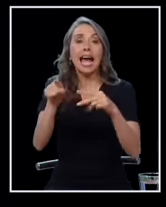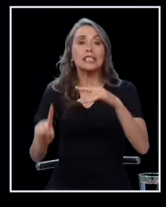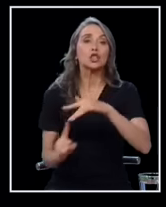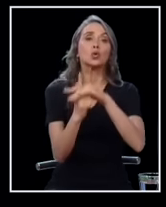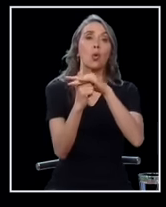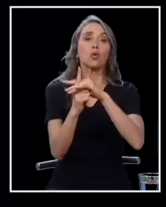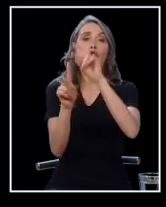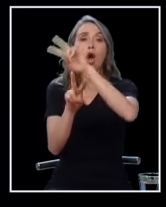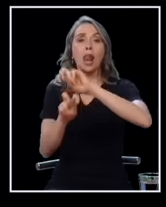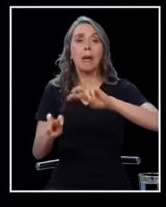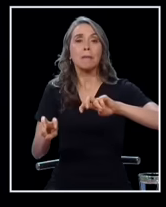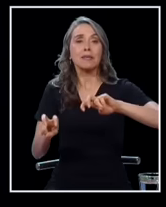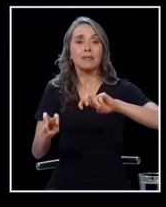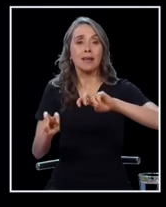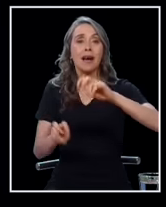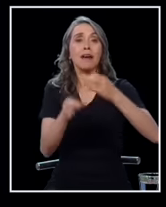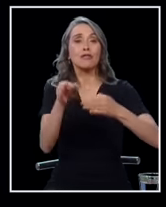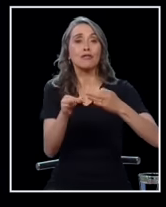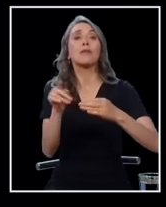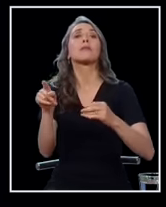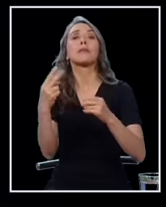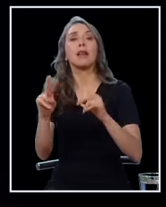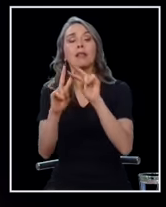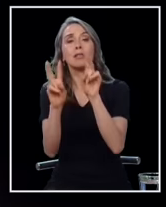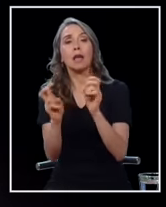denominado caso Audios.